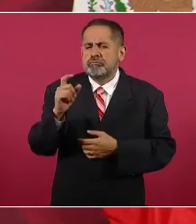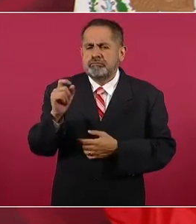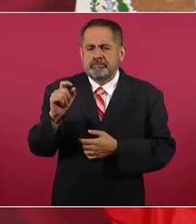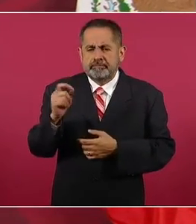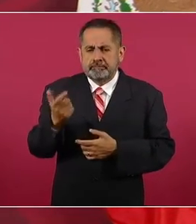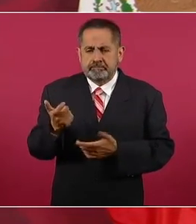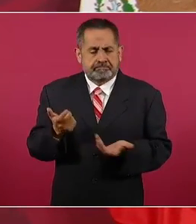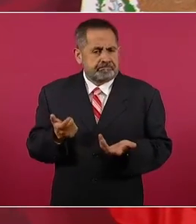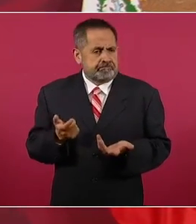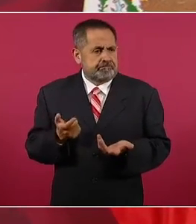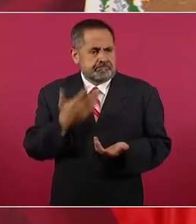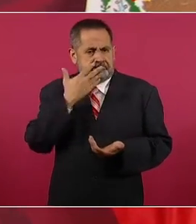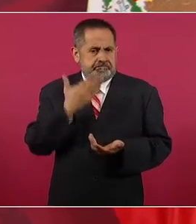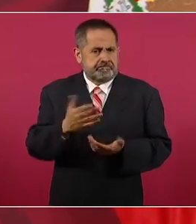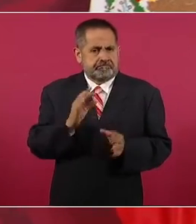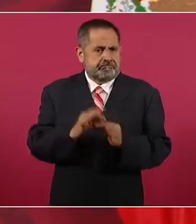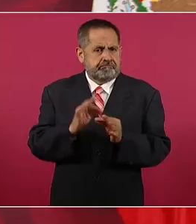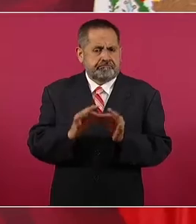Vamos viendo.